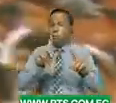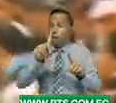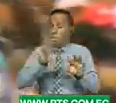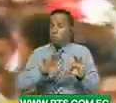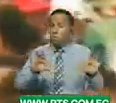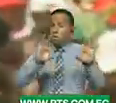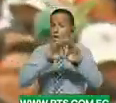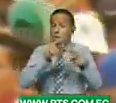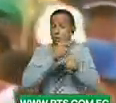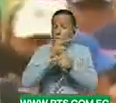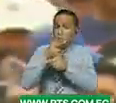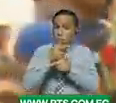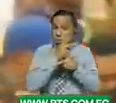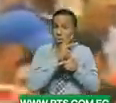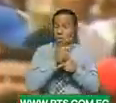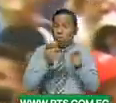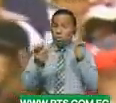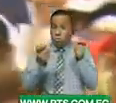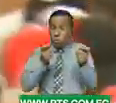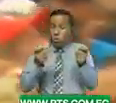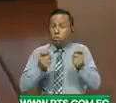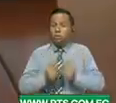mucho control.